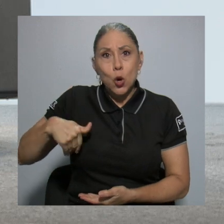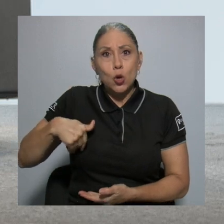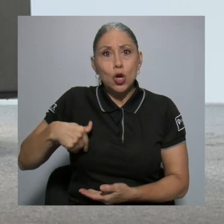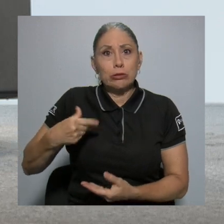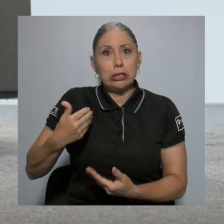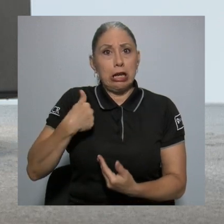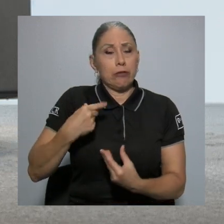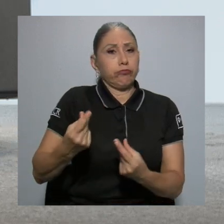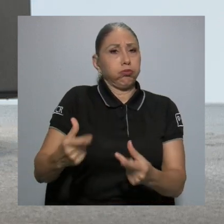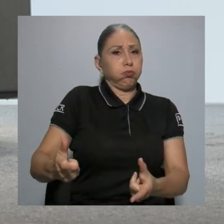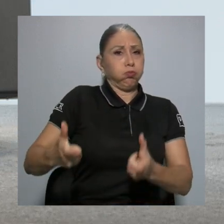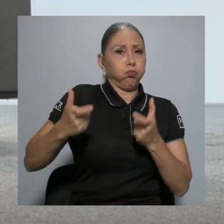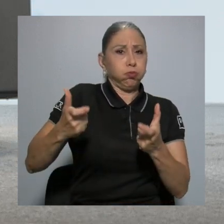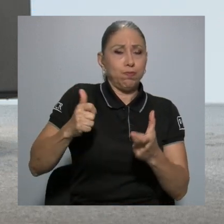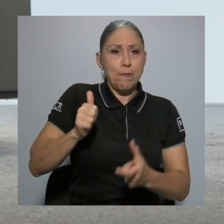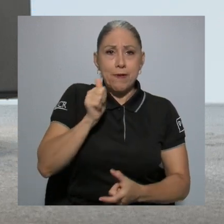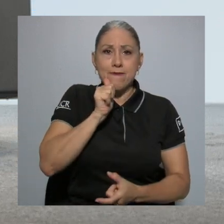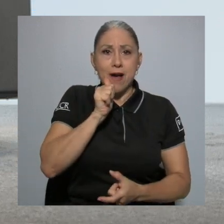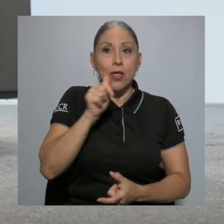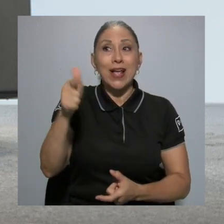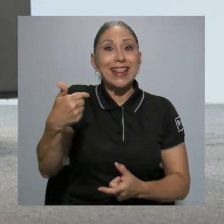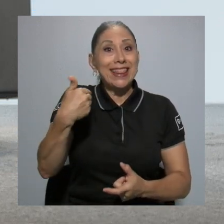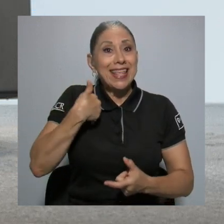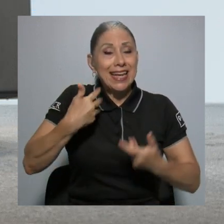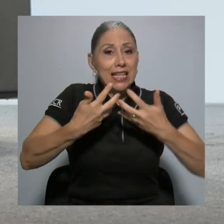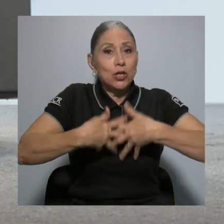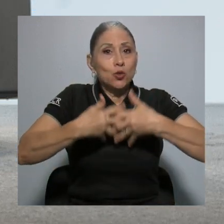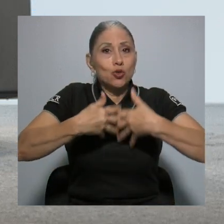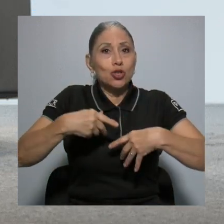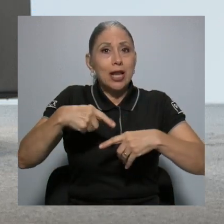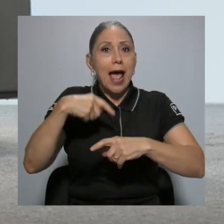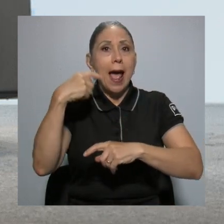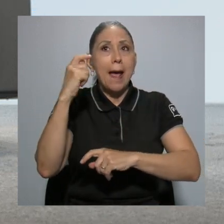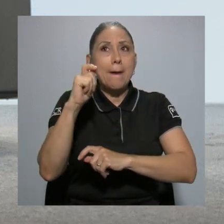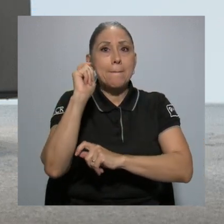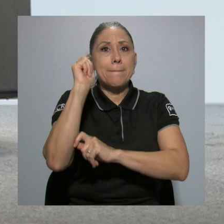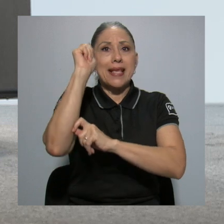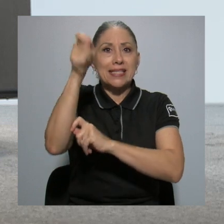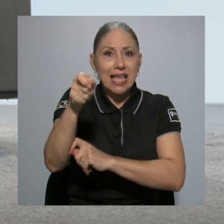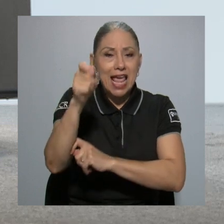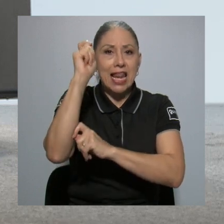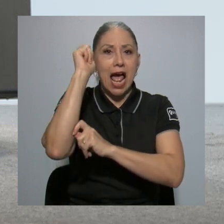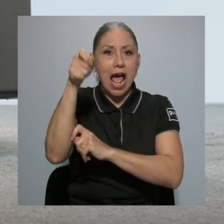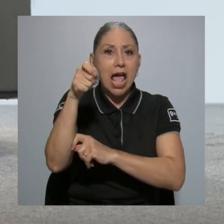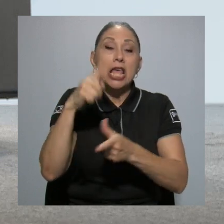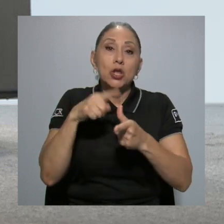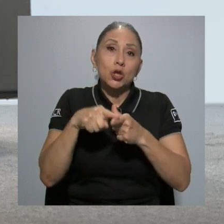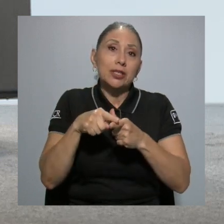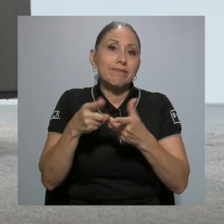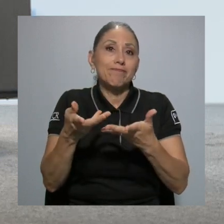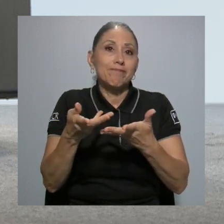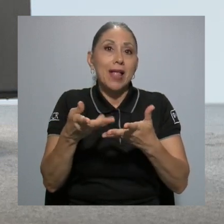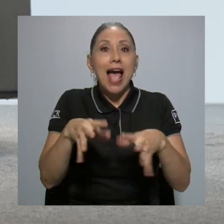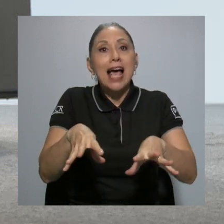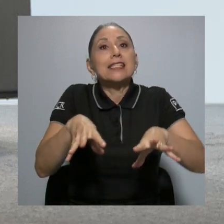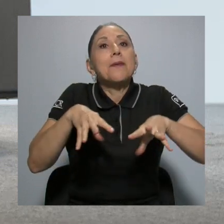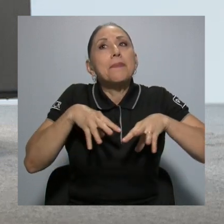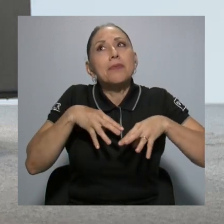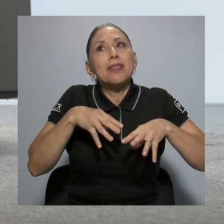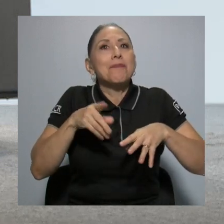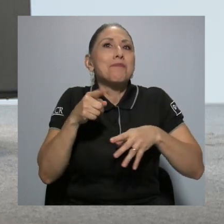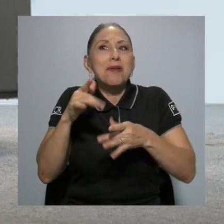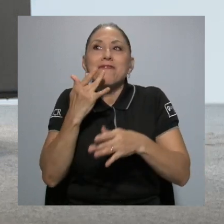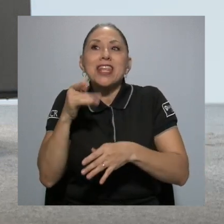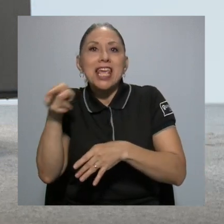señor que es un millonario privado, maneja una industria pesquera, a aceptar los fondos de alguna institución como la